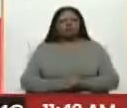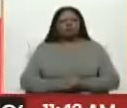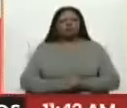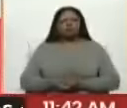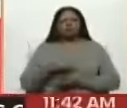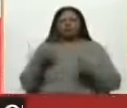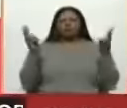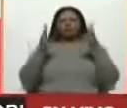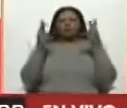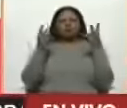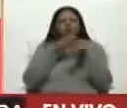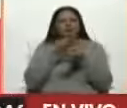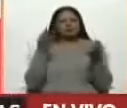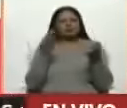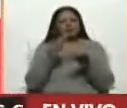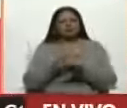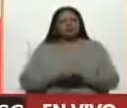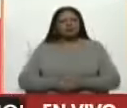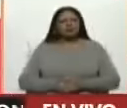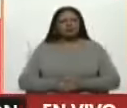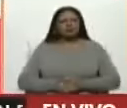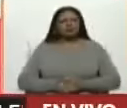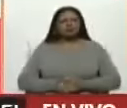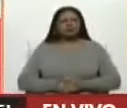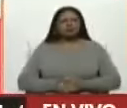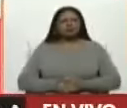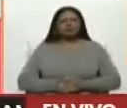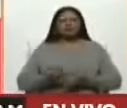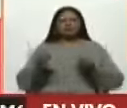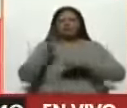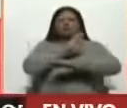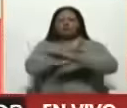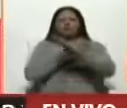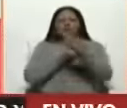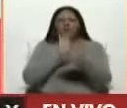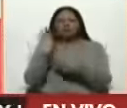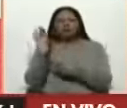victoria esplendorosa, llena de fuerza patriota y